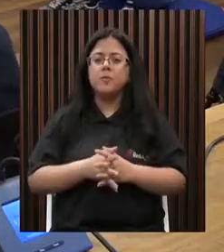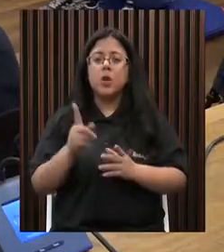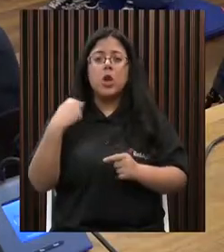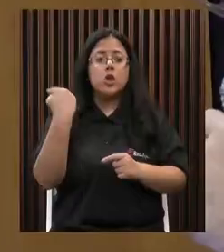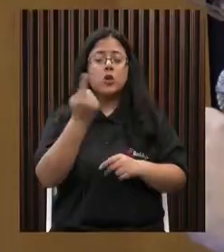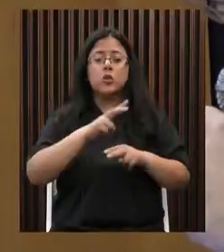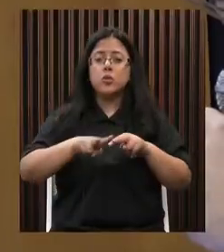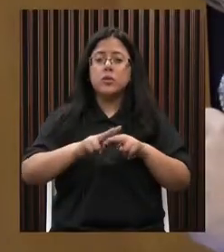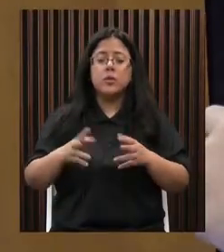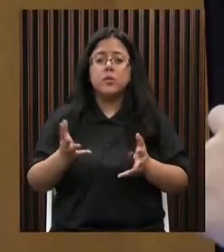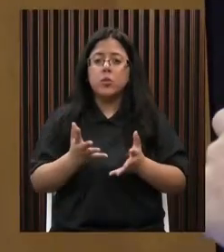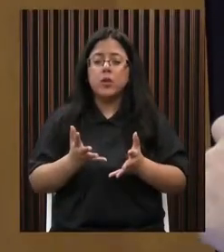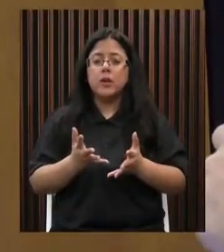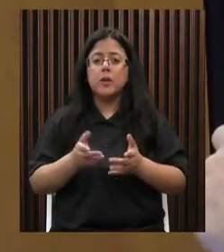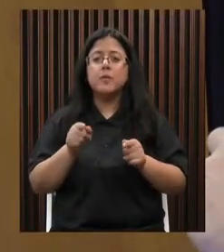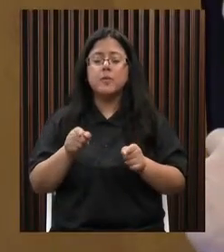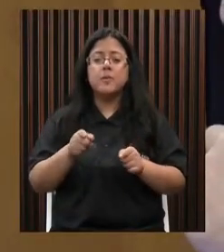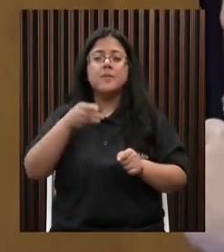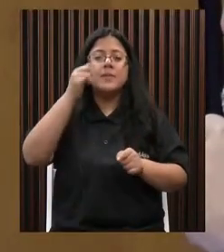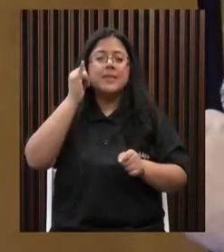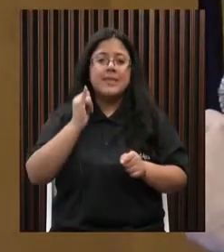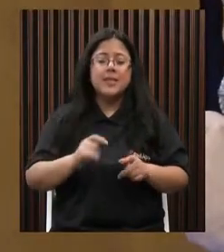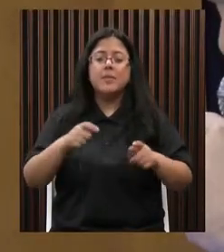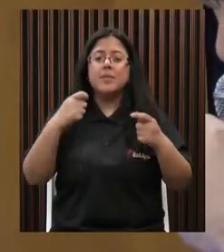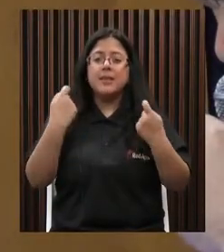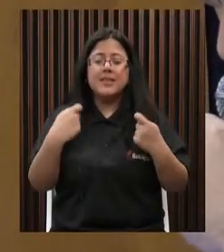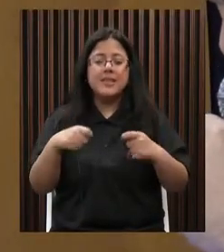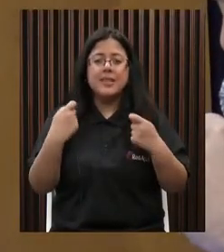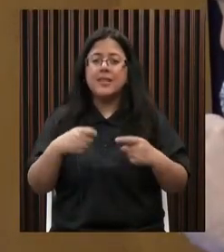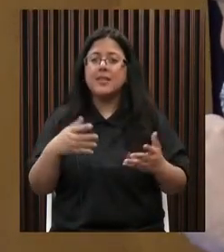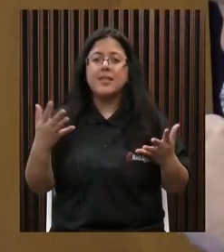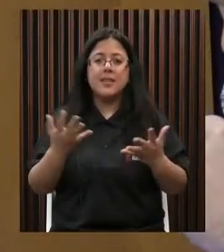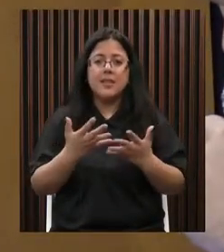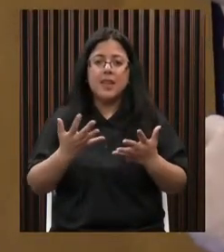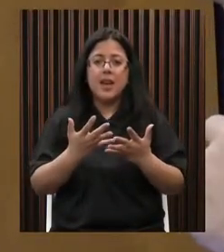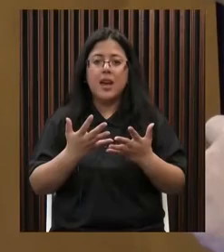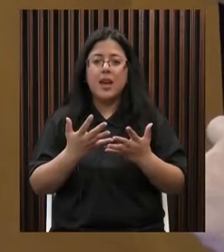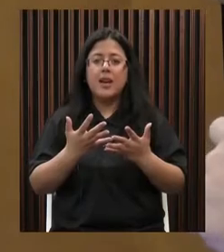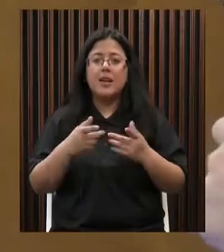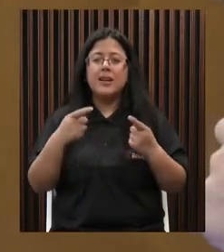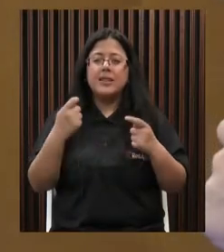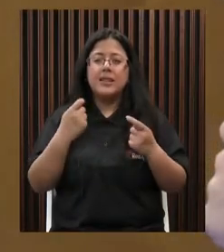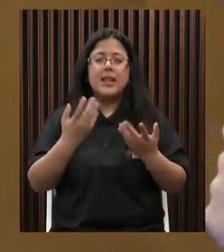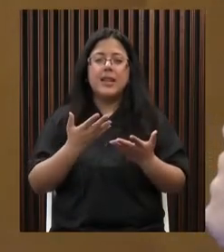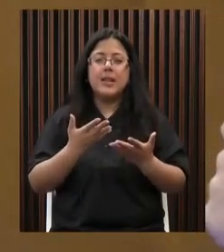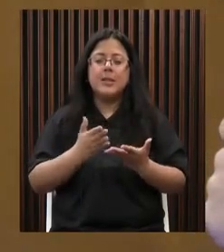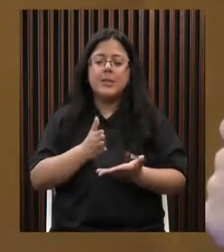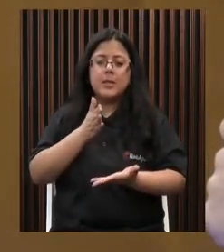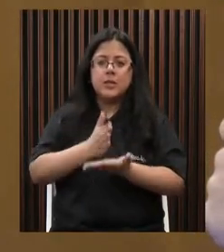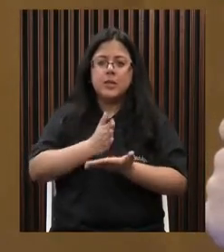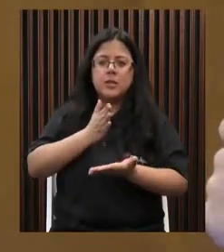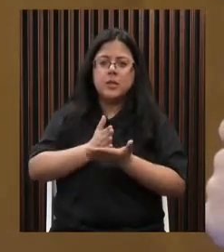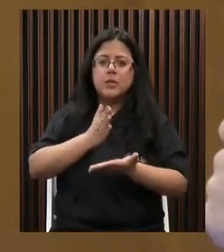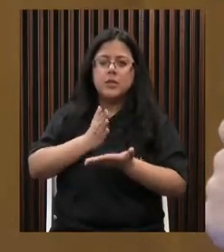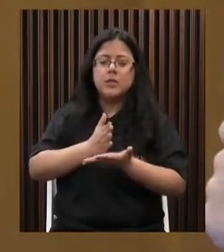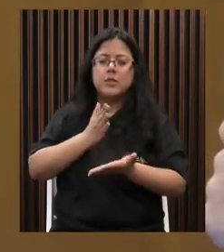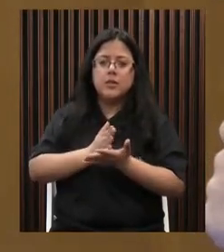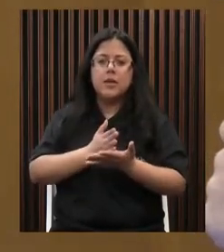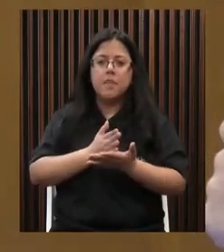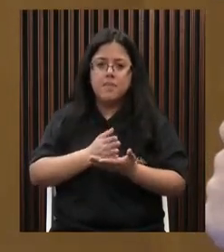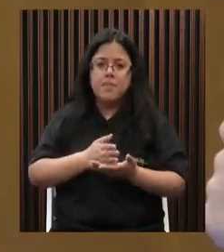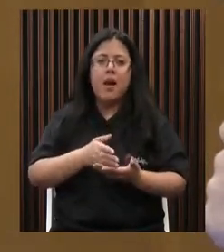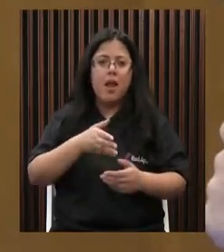hacemos, ¿cierto?, es siempre tratar de ser una especie de palanca para provocar todos estos cambios.